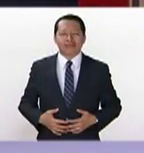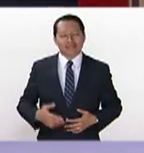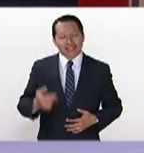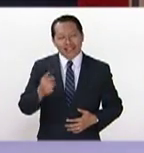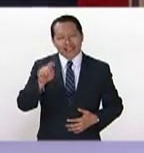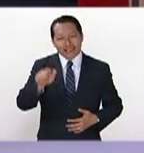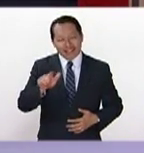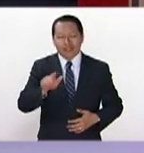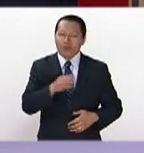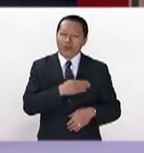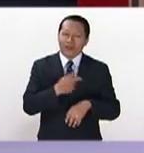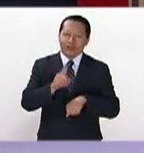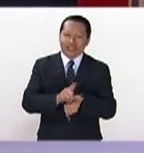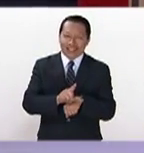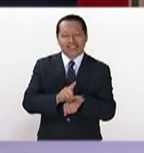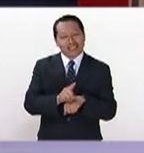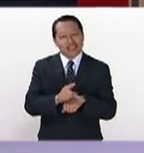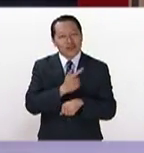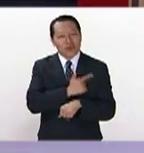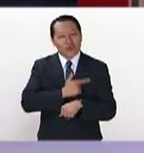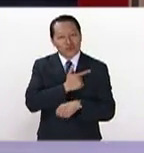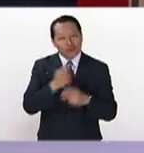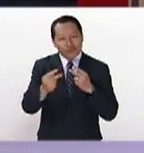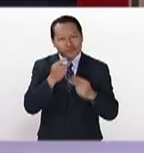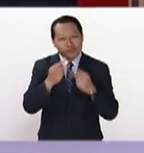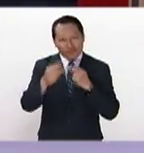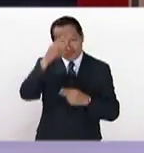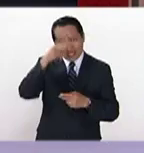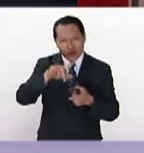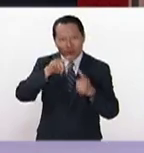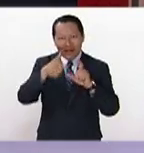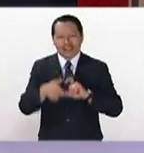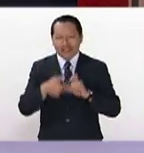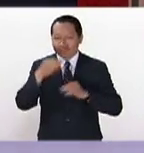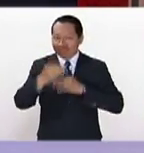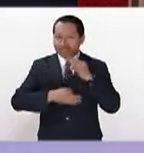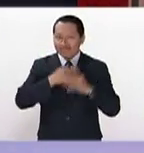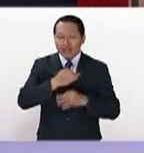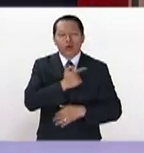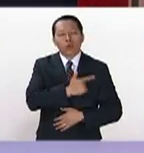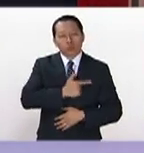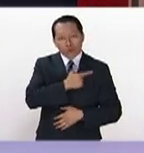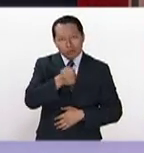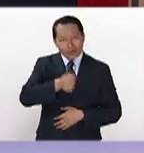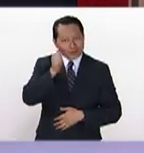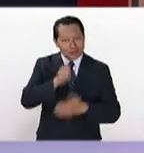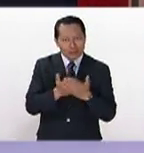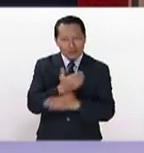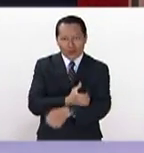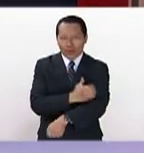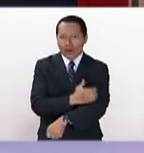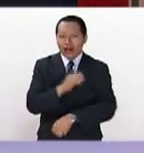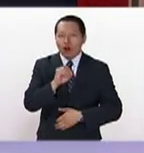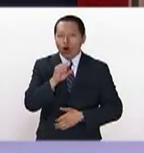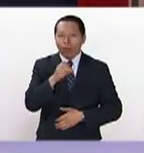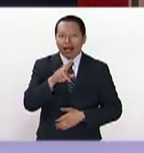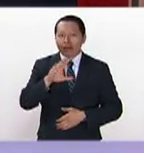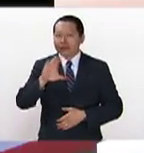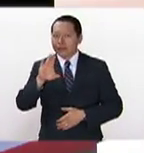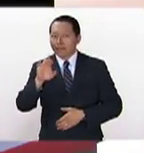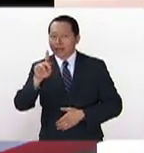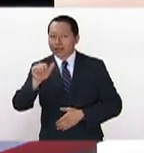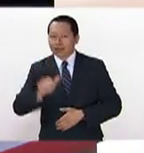¿Qué tal? Muy buenos días, qué gusto que nos acompañen en una edición más de México al Día. Saludo con muchísimo gusto, como cada mañana, a mi compañero Omar Cepeda.